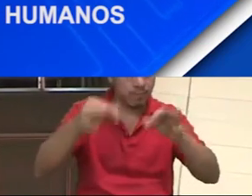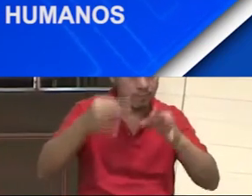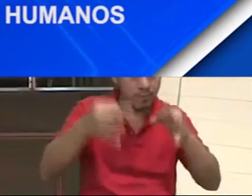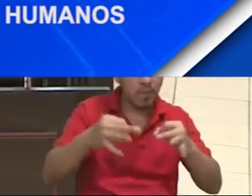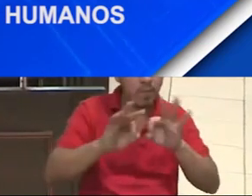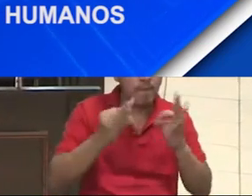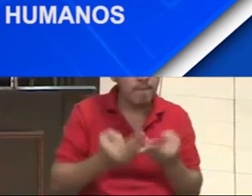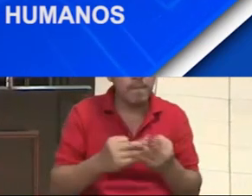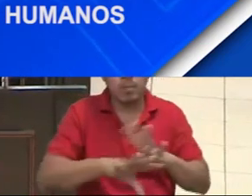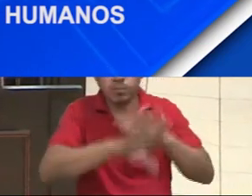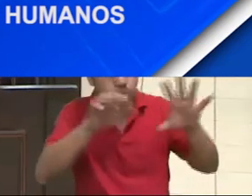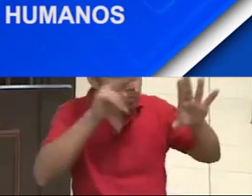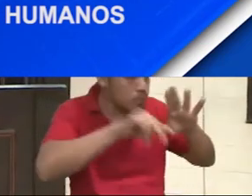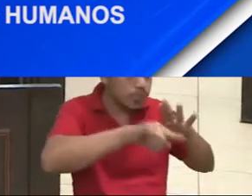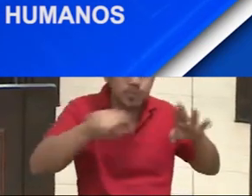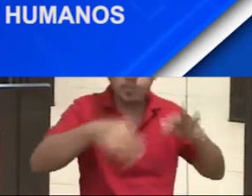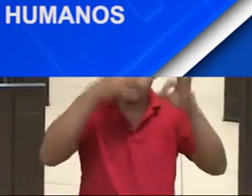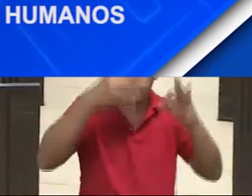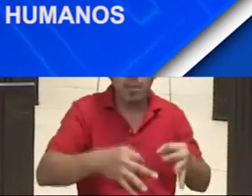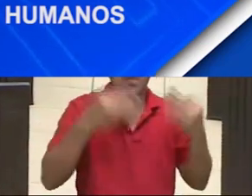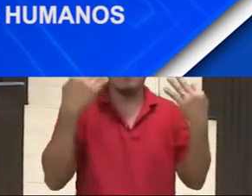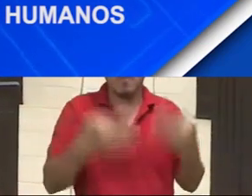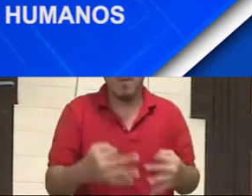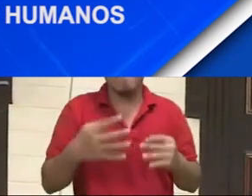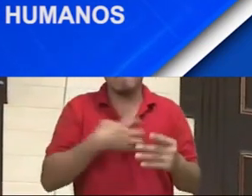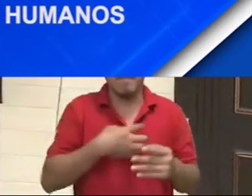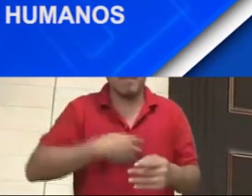de paz, educación en derechos humanos,